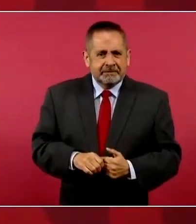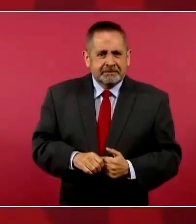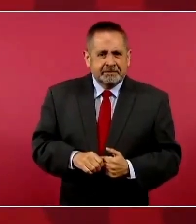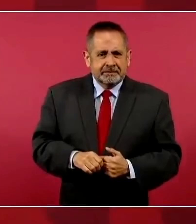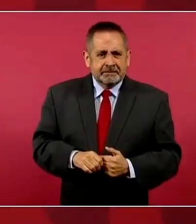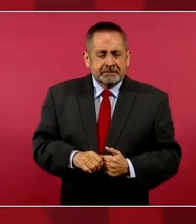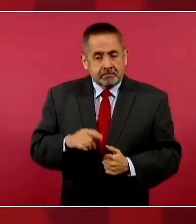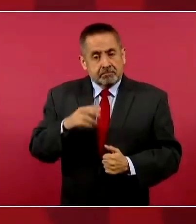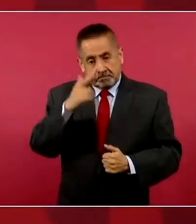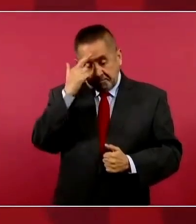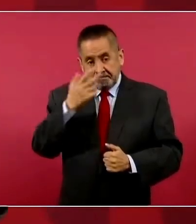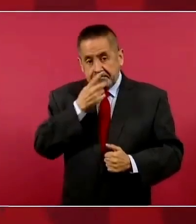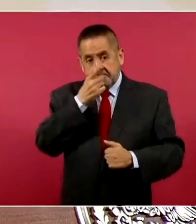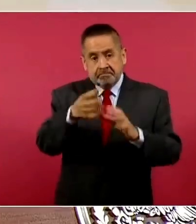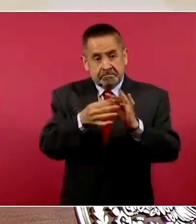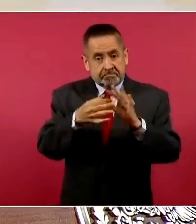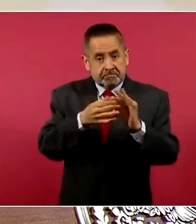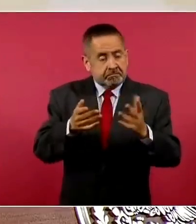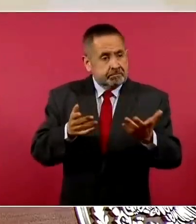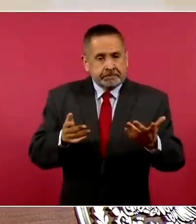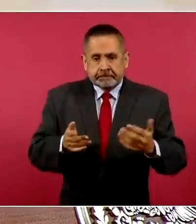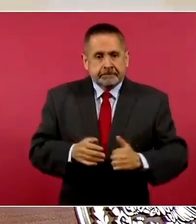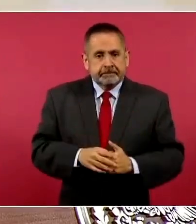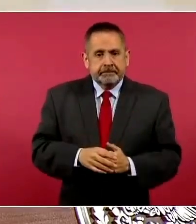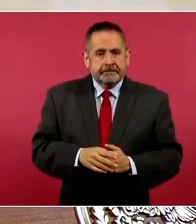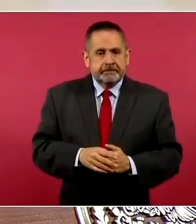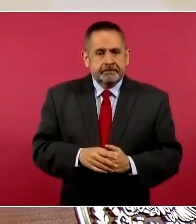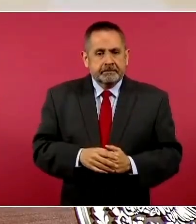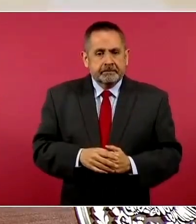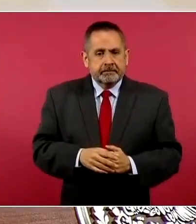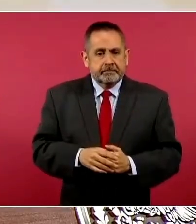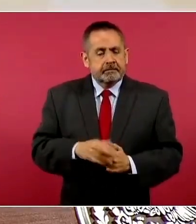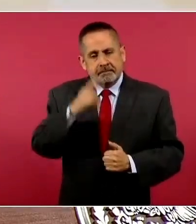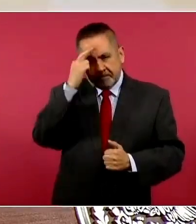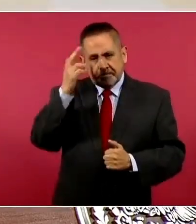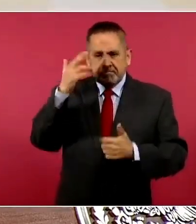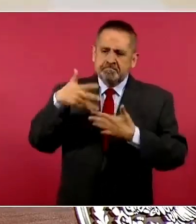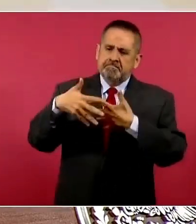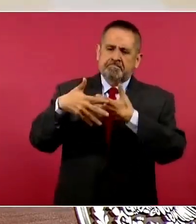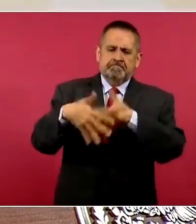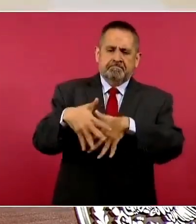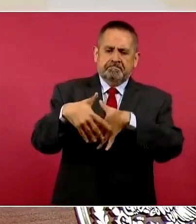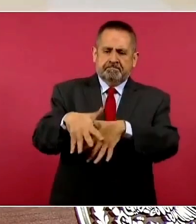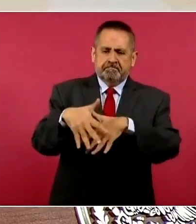Yo les comentaba, ya no hacían los desfiles,